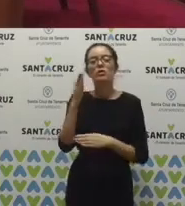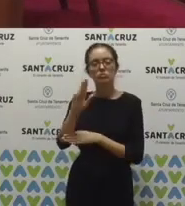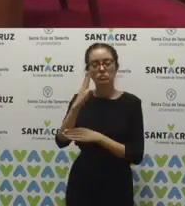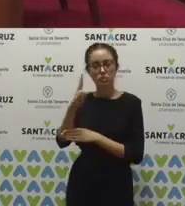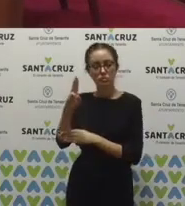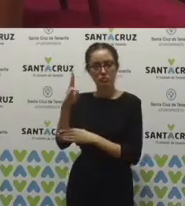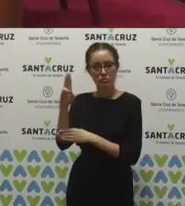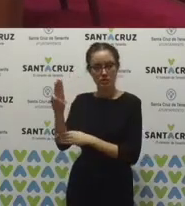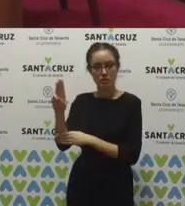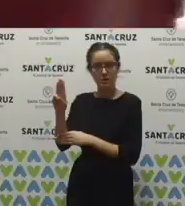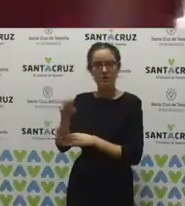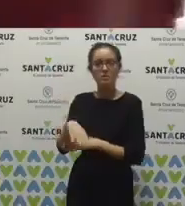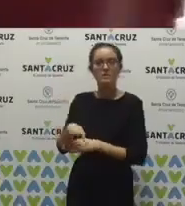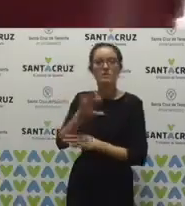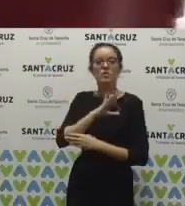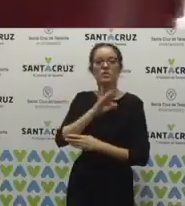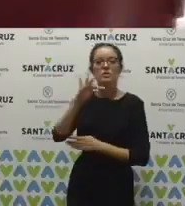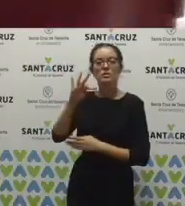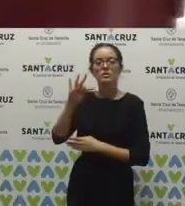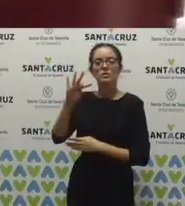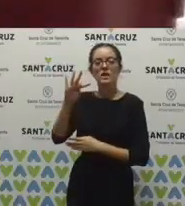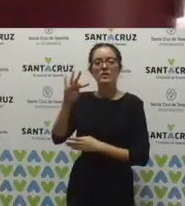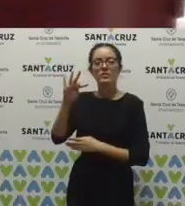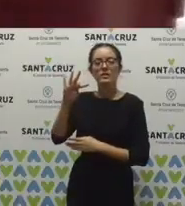el señor tarife